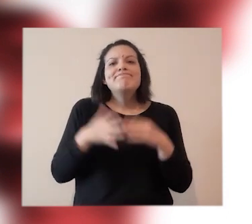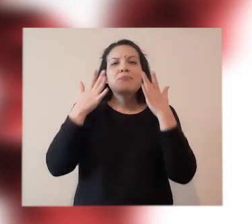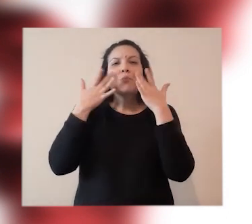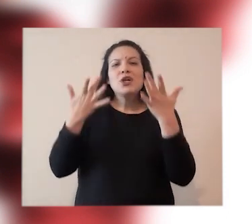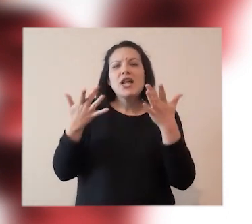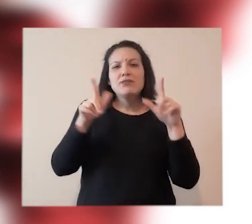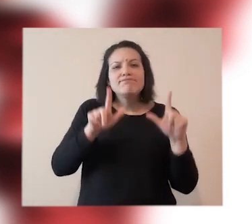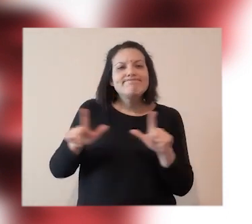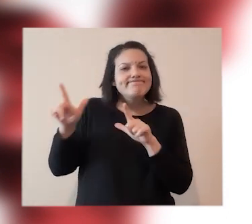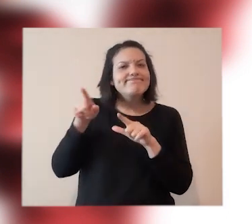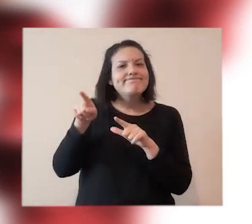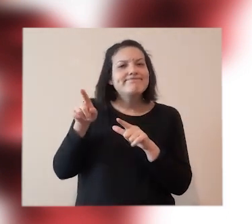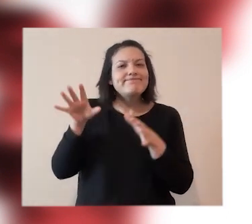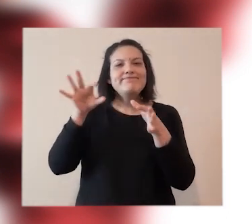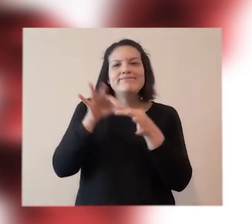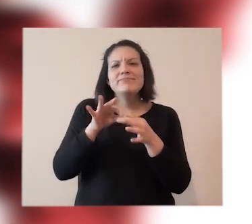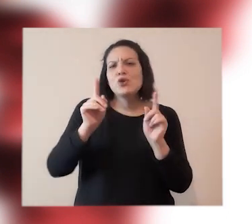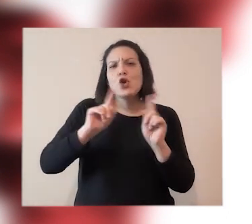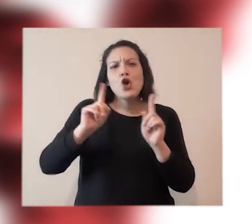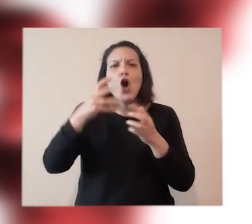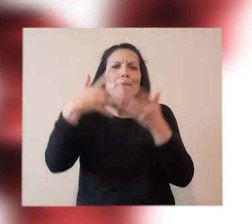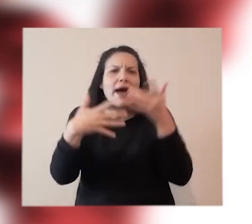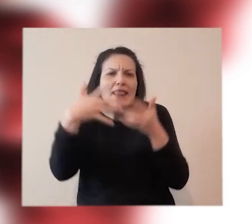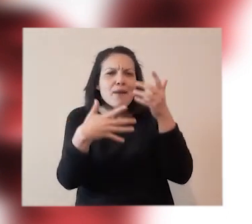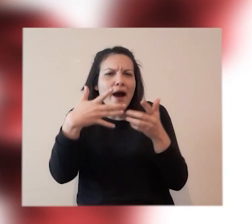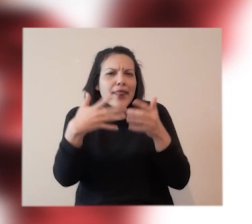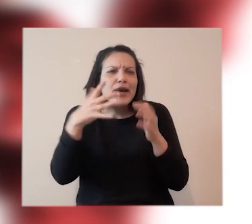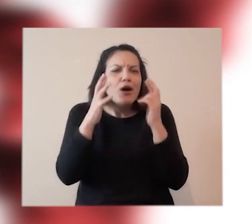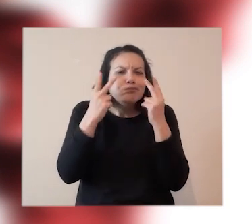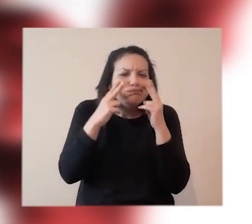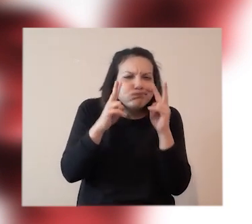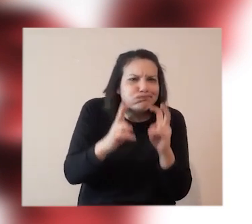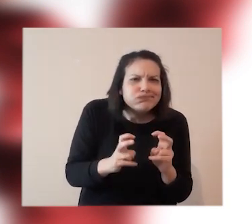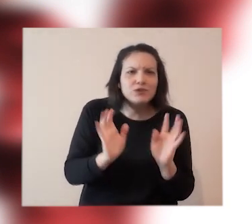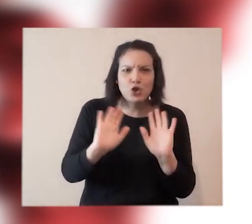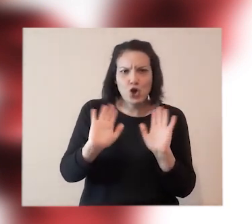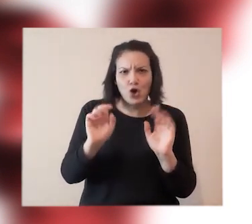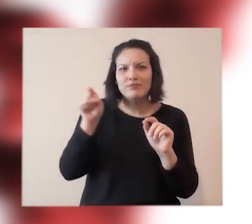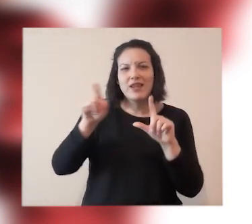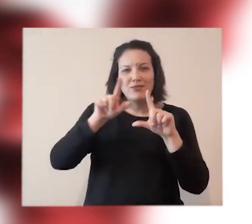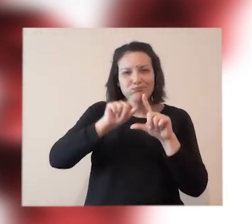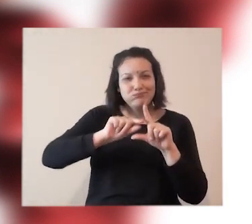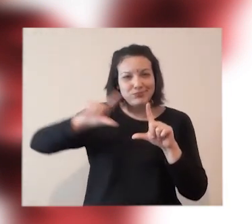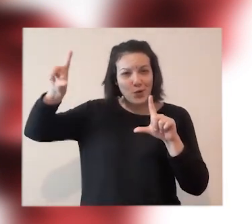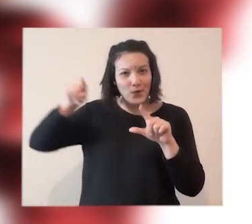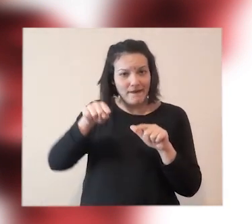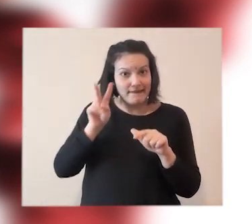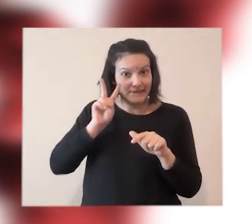tiene nada que ver, por supuesto, con hacer una interpretación matemática de esta curva que estamos visualizando ahora en